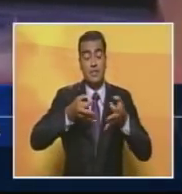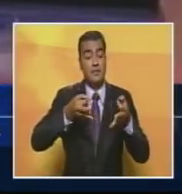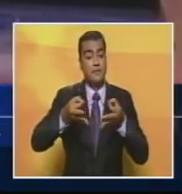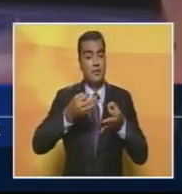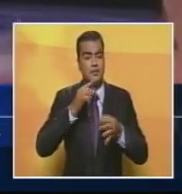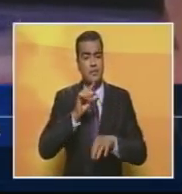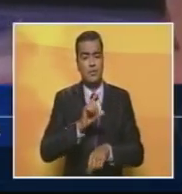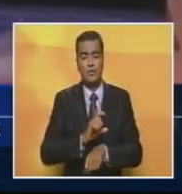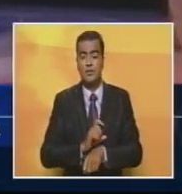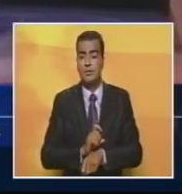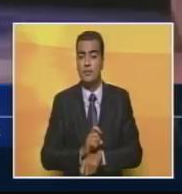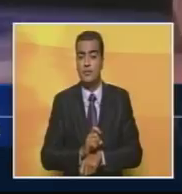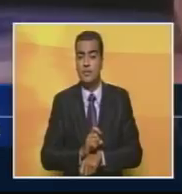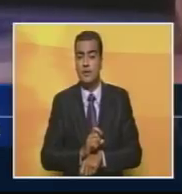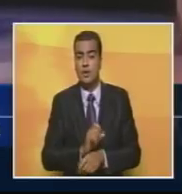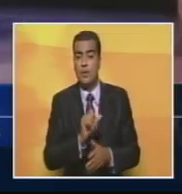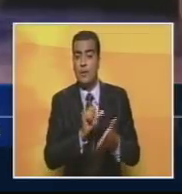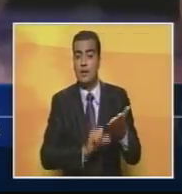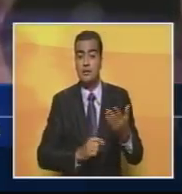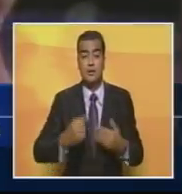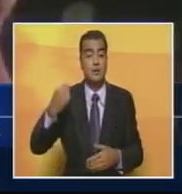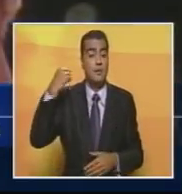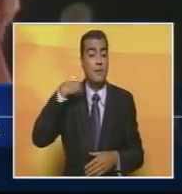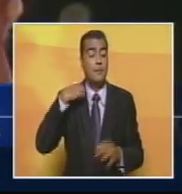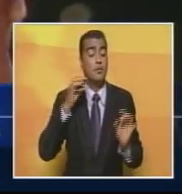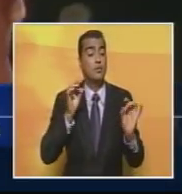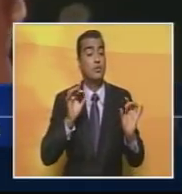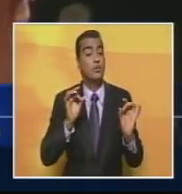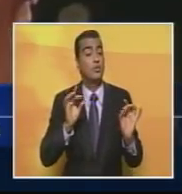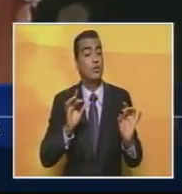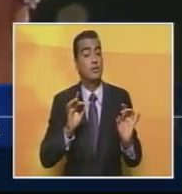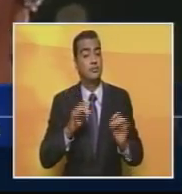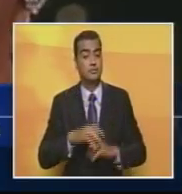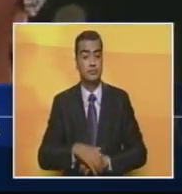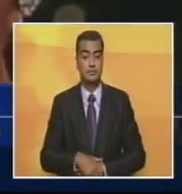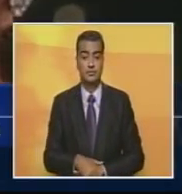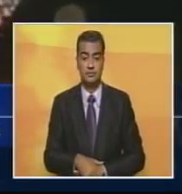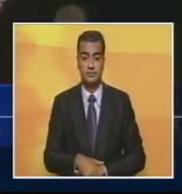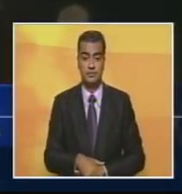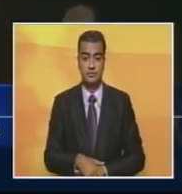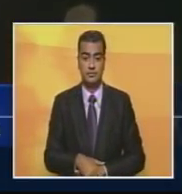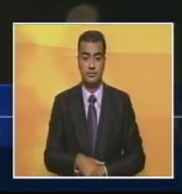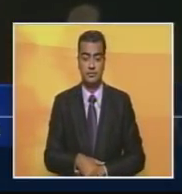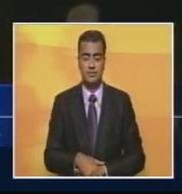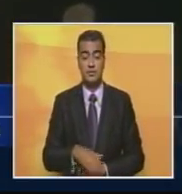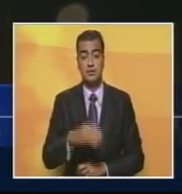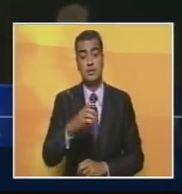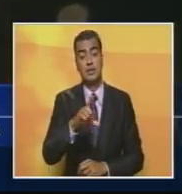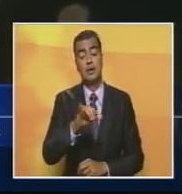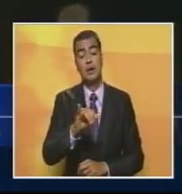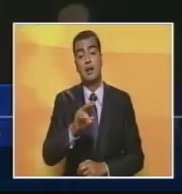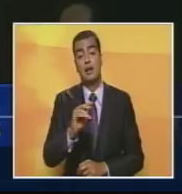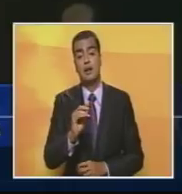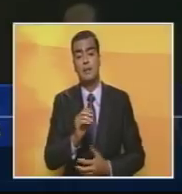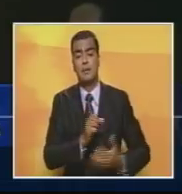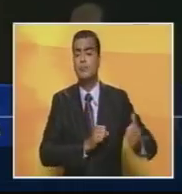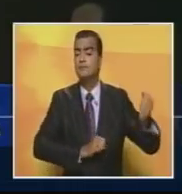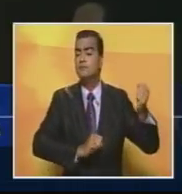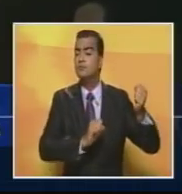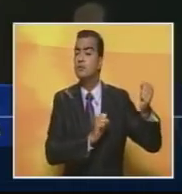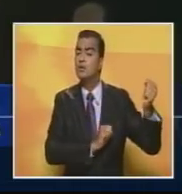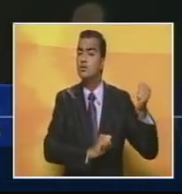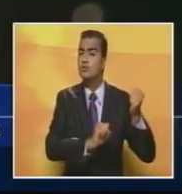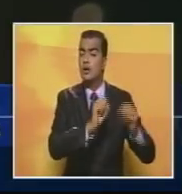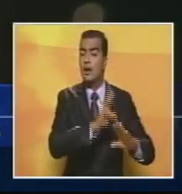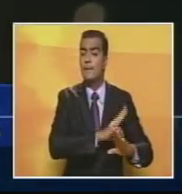hace poco que debió operarse de la columna por dolores en la espalda y en las piernas. Serra Lima fue un referente del bolero y la música